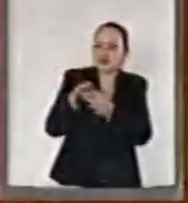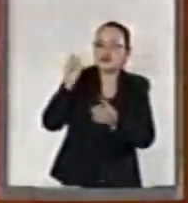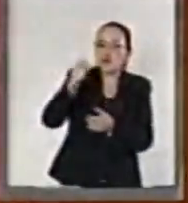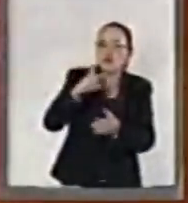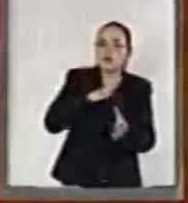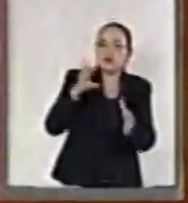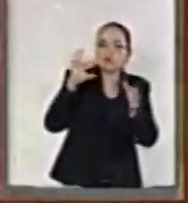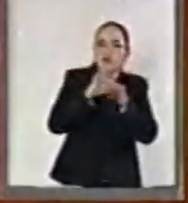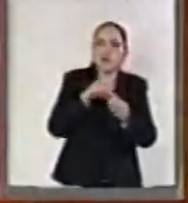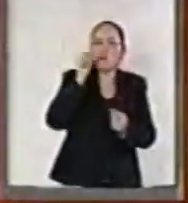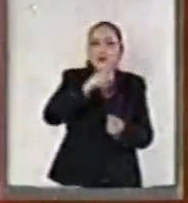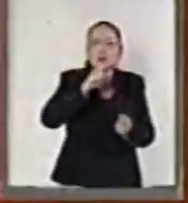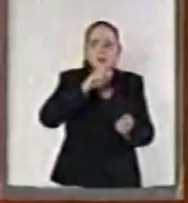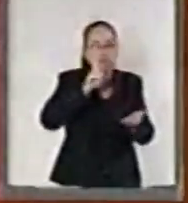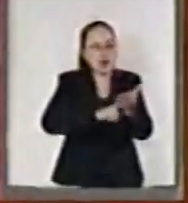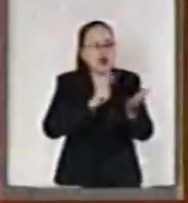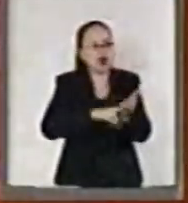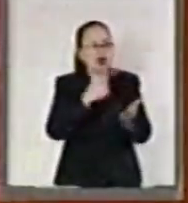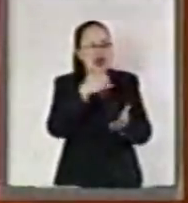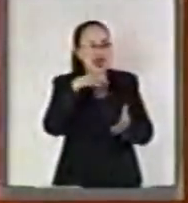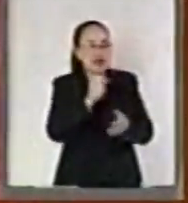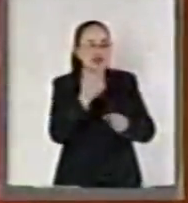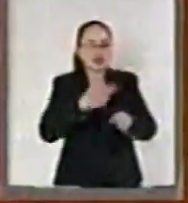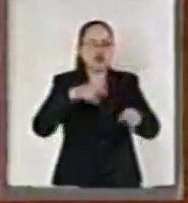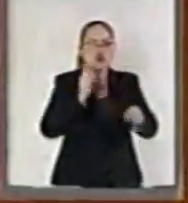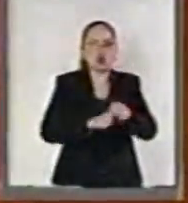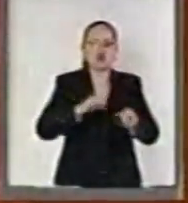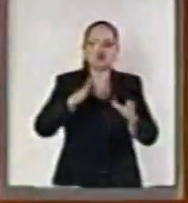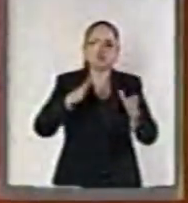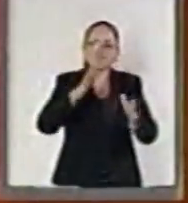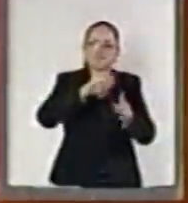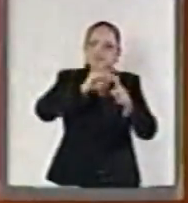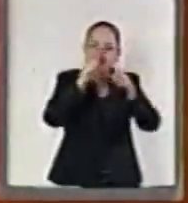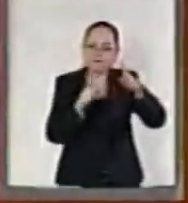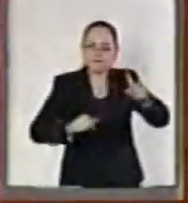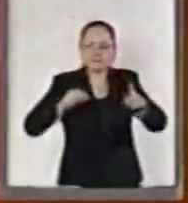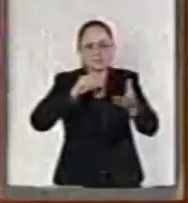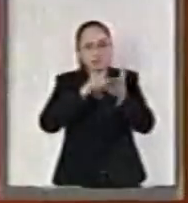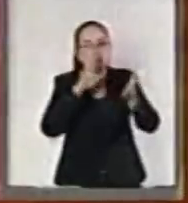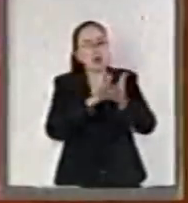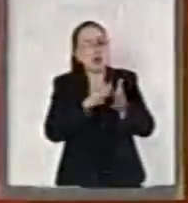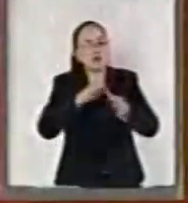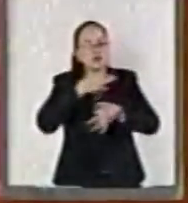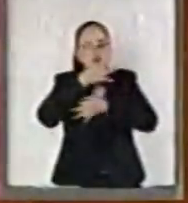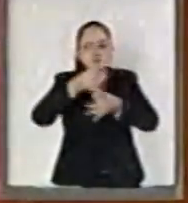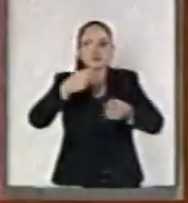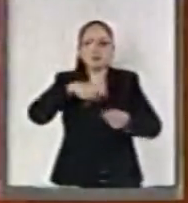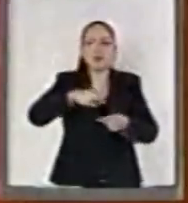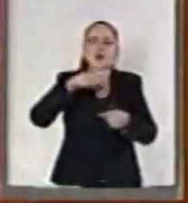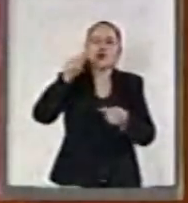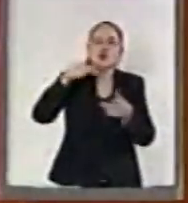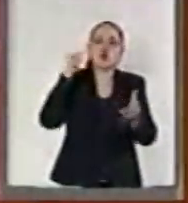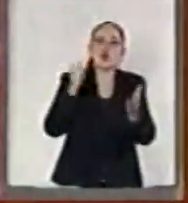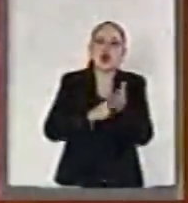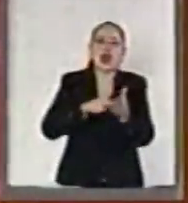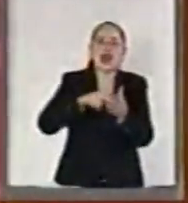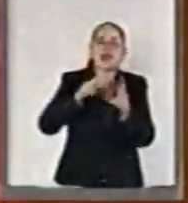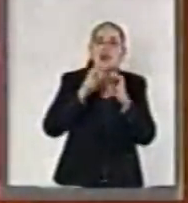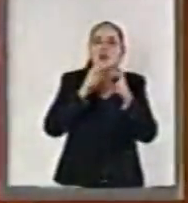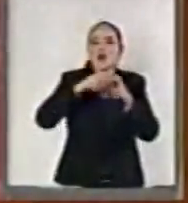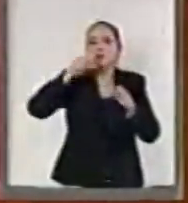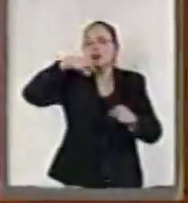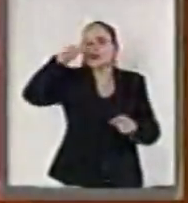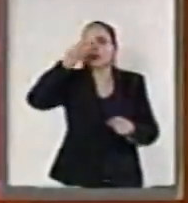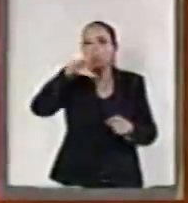para fijar el precio del gas en la mayor parte del territorio nacional. El precio de Reynosa, Tamaulipas,